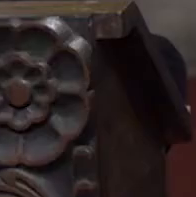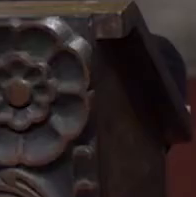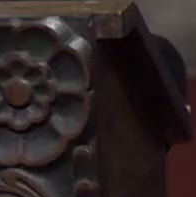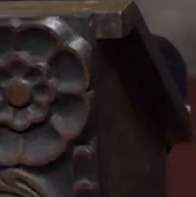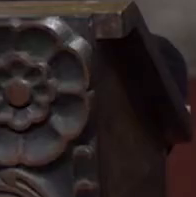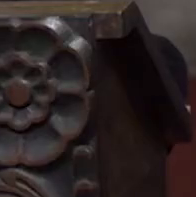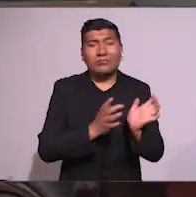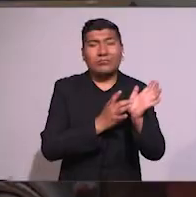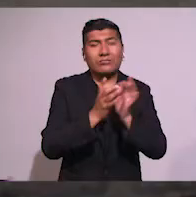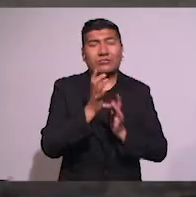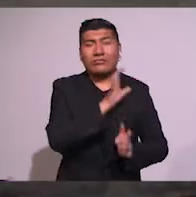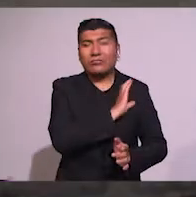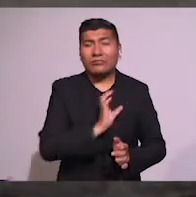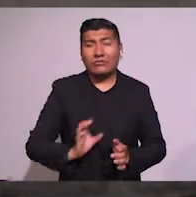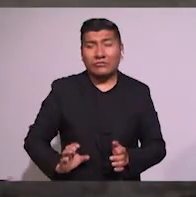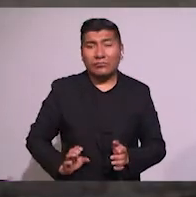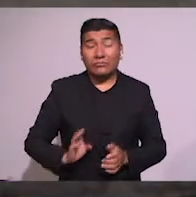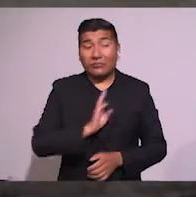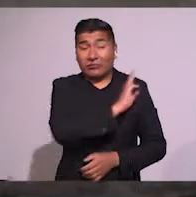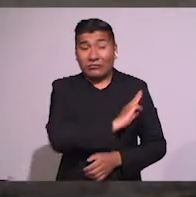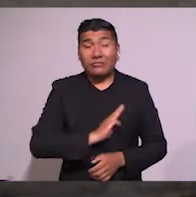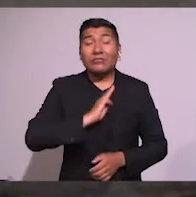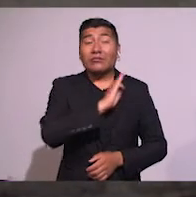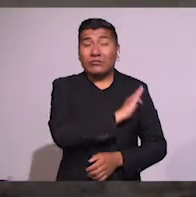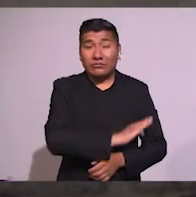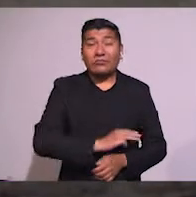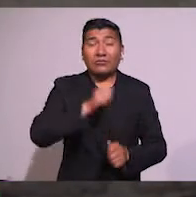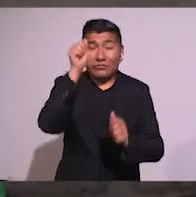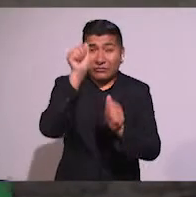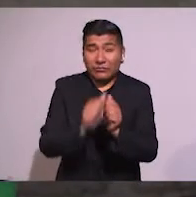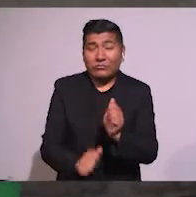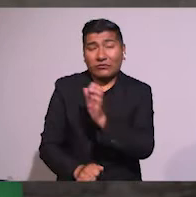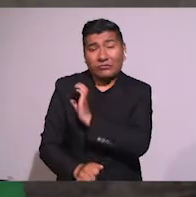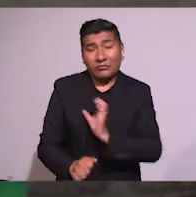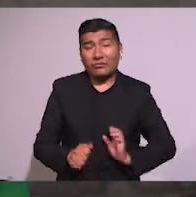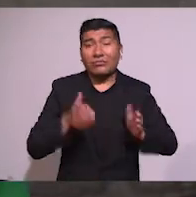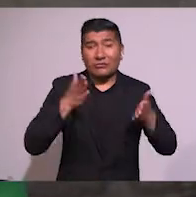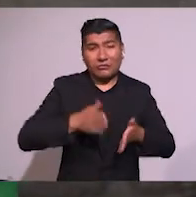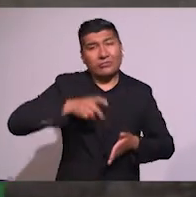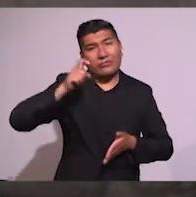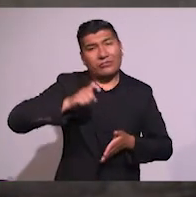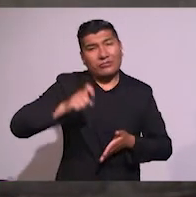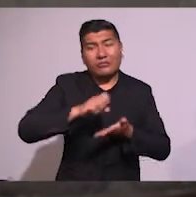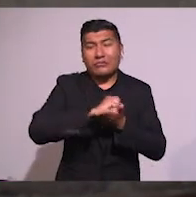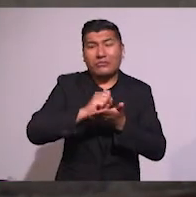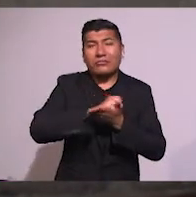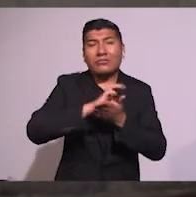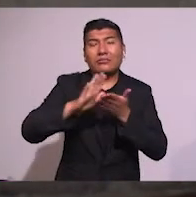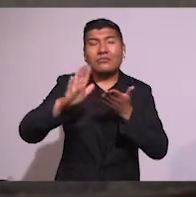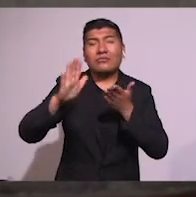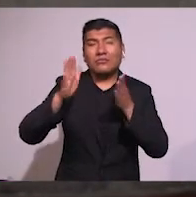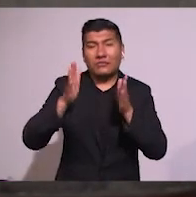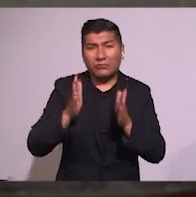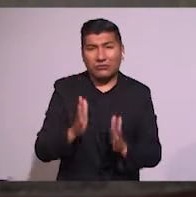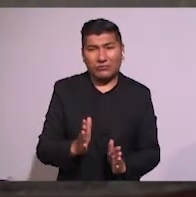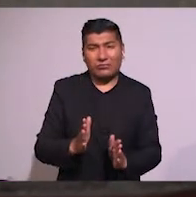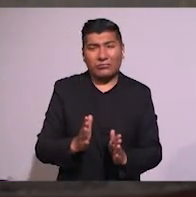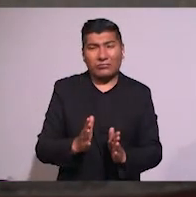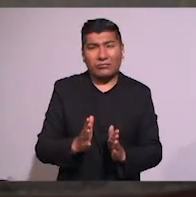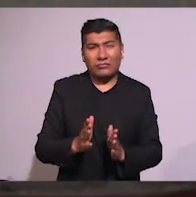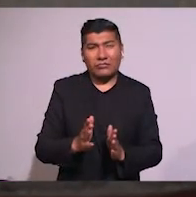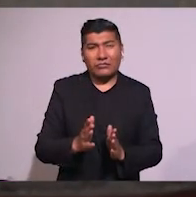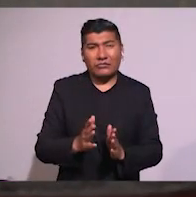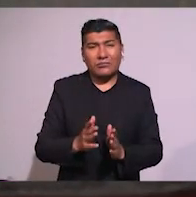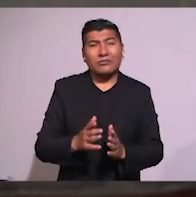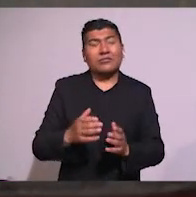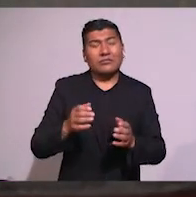con paz. La misión que tenemos cada cristiano es ser santos. Estamos llamados a la santidad,